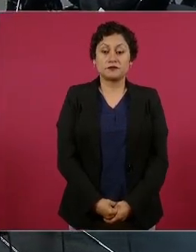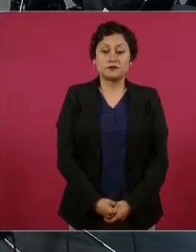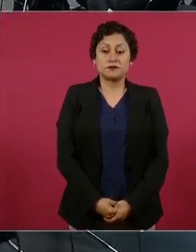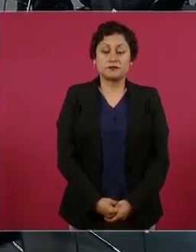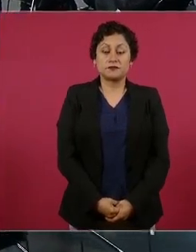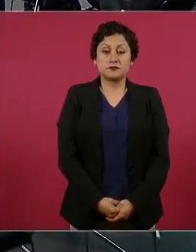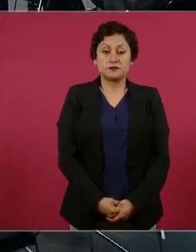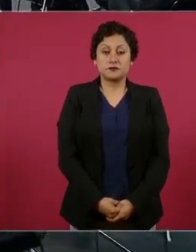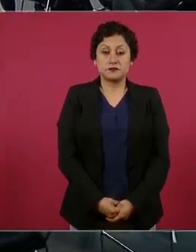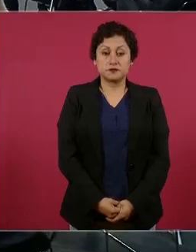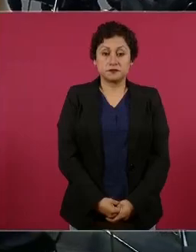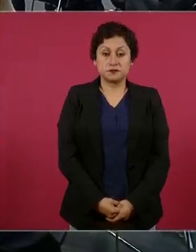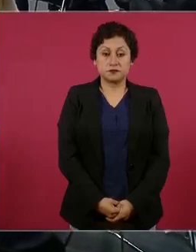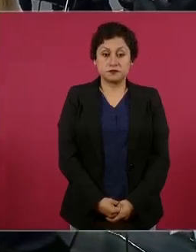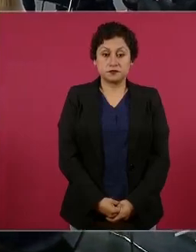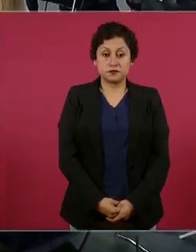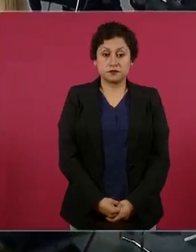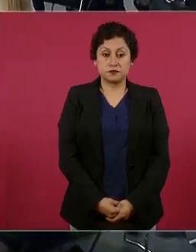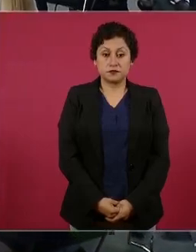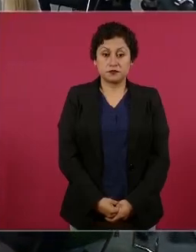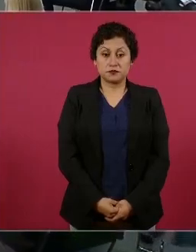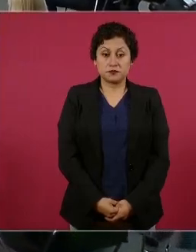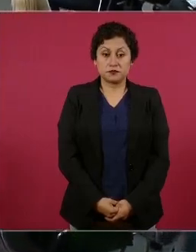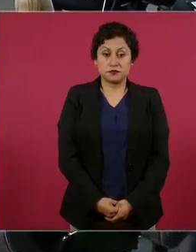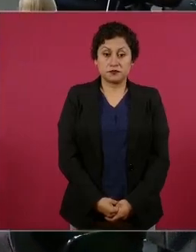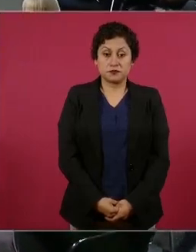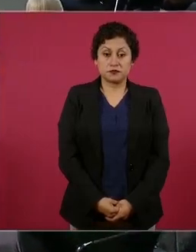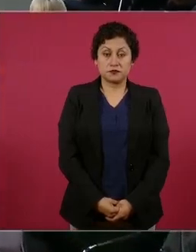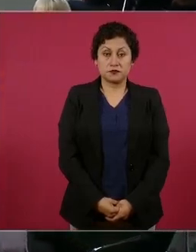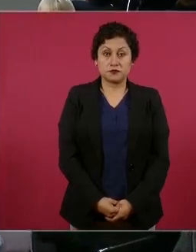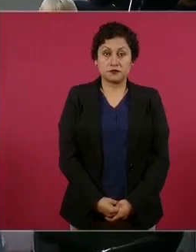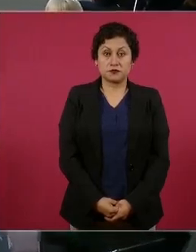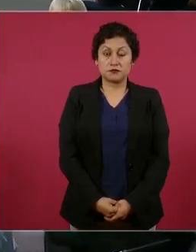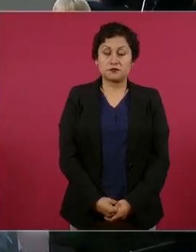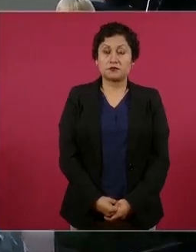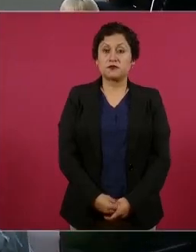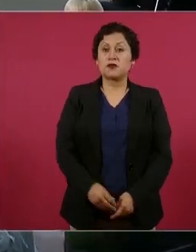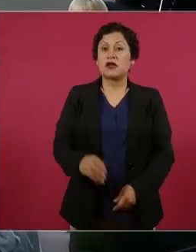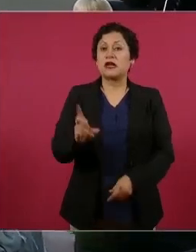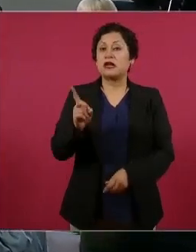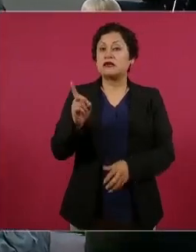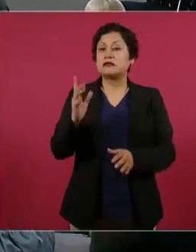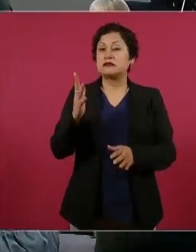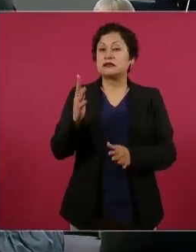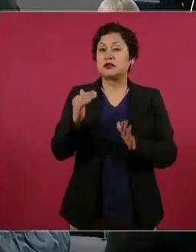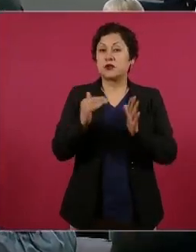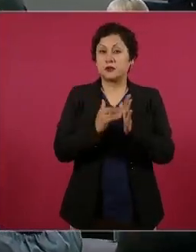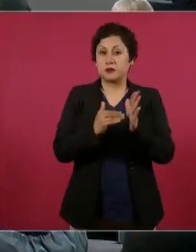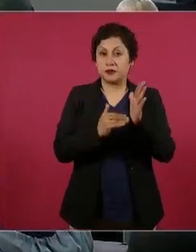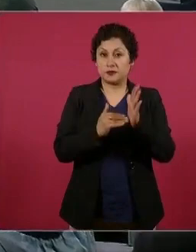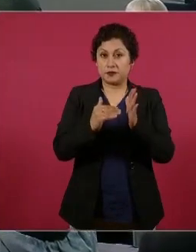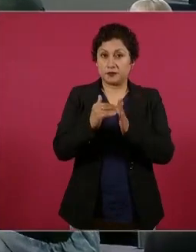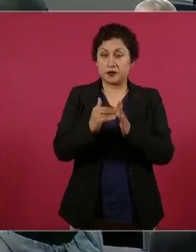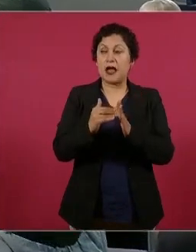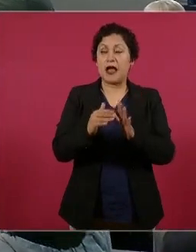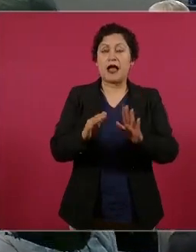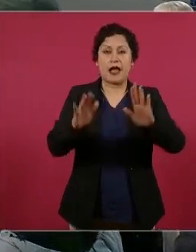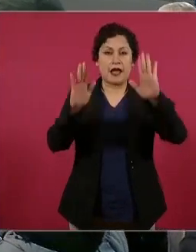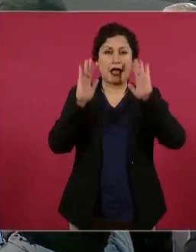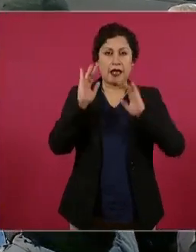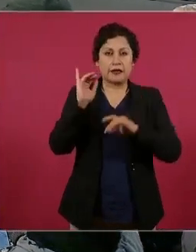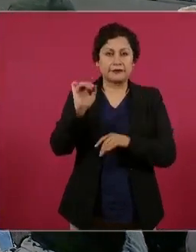35 mil millones. No, eso es lo que costaría comercialmente. 19.200 costó. Ah, sí.